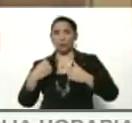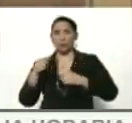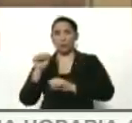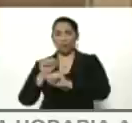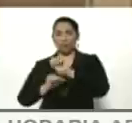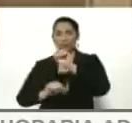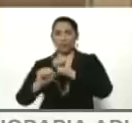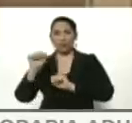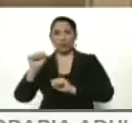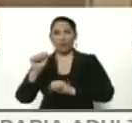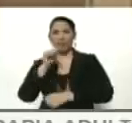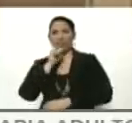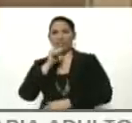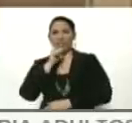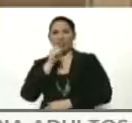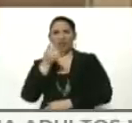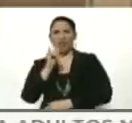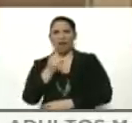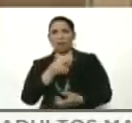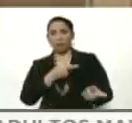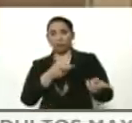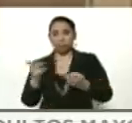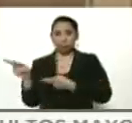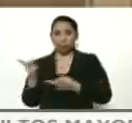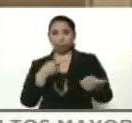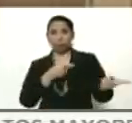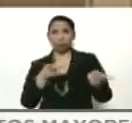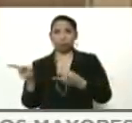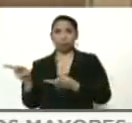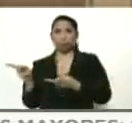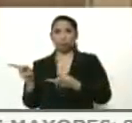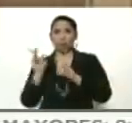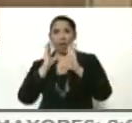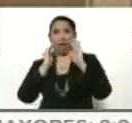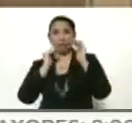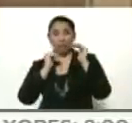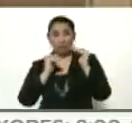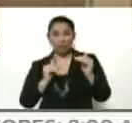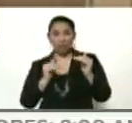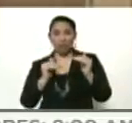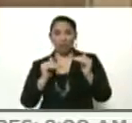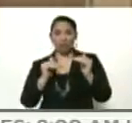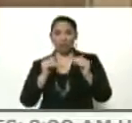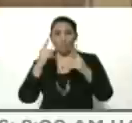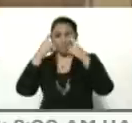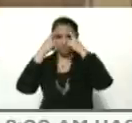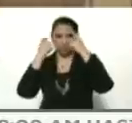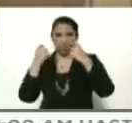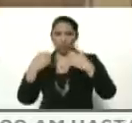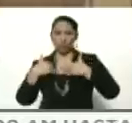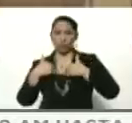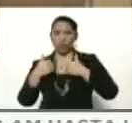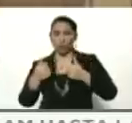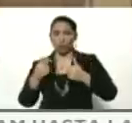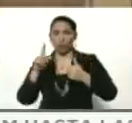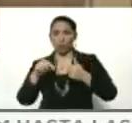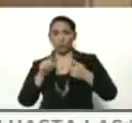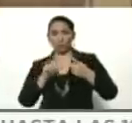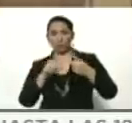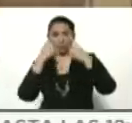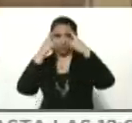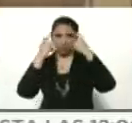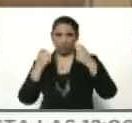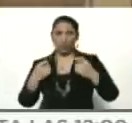evitar que quienes están recibiendo, quienes están atendiendo, los profesionales de la salud, los profesionales